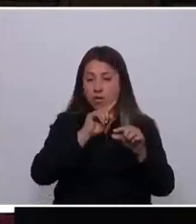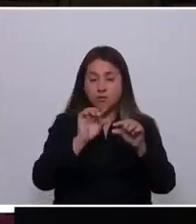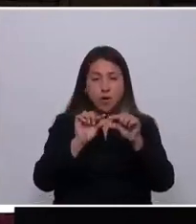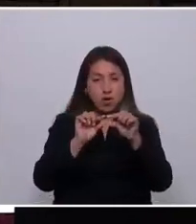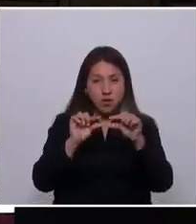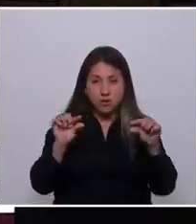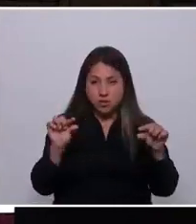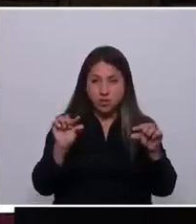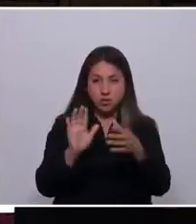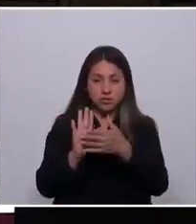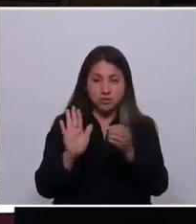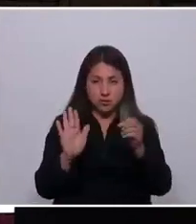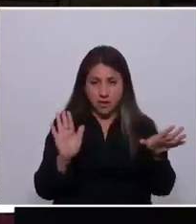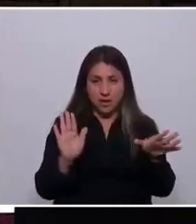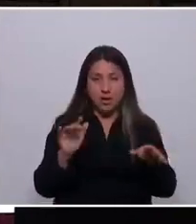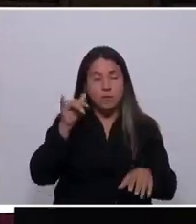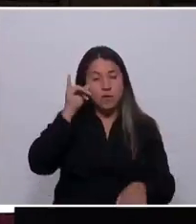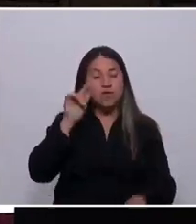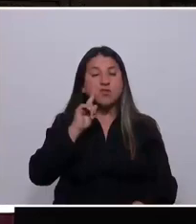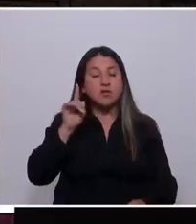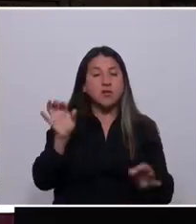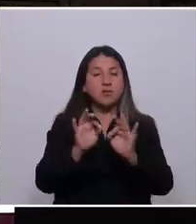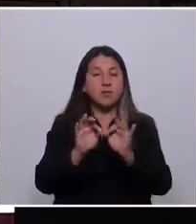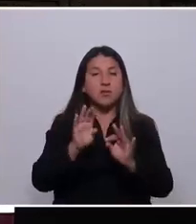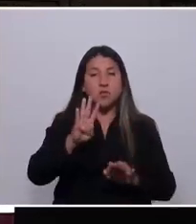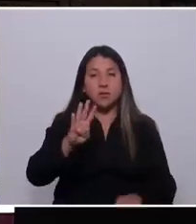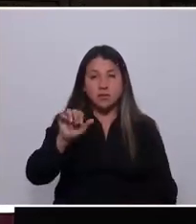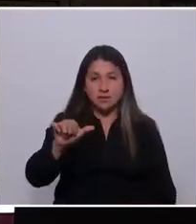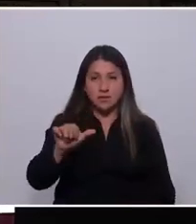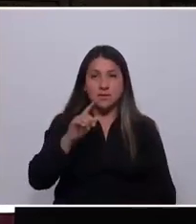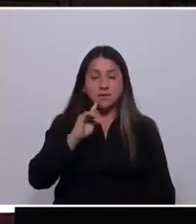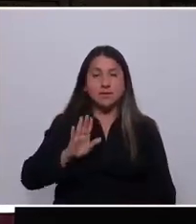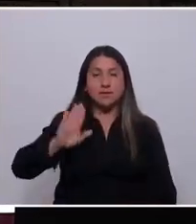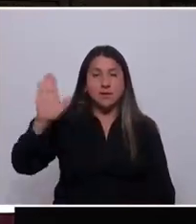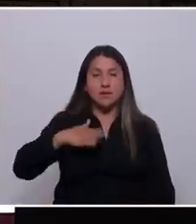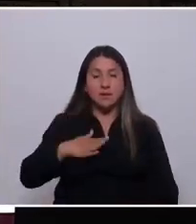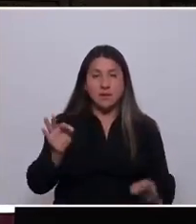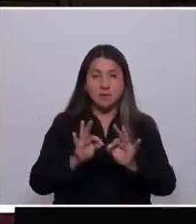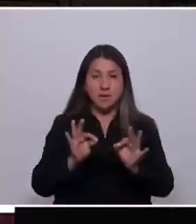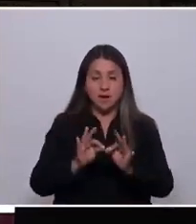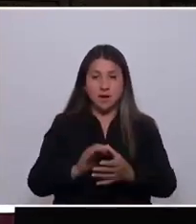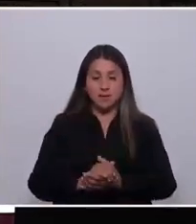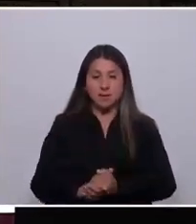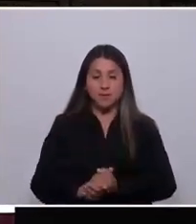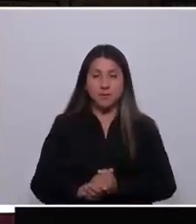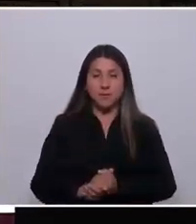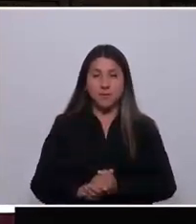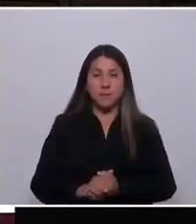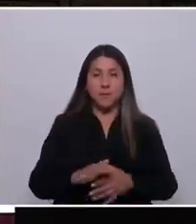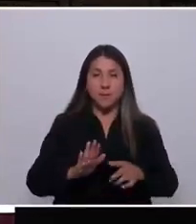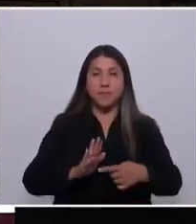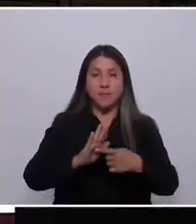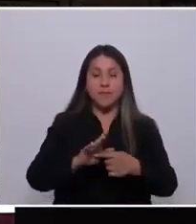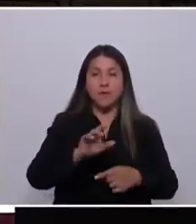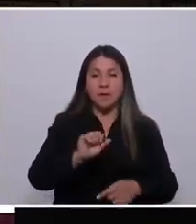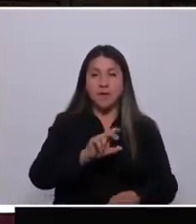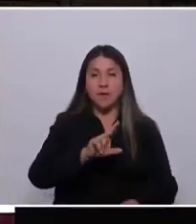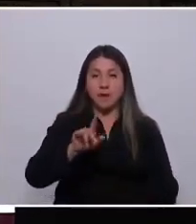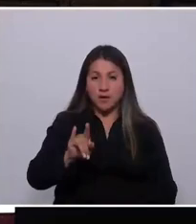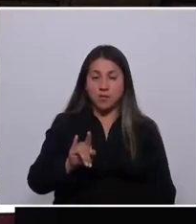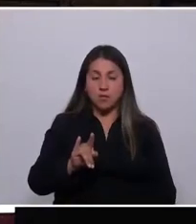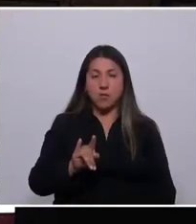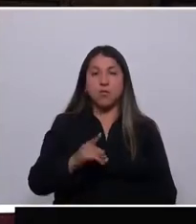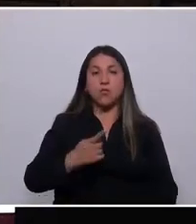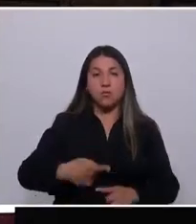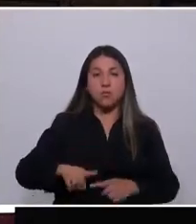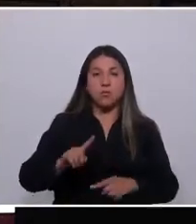Tiene la palabra, perdón, respecto a la indicación 46, se ofrece la palabra, ha sido presentada por el señor Arrau y otros autores y